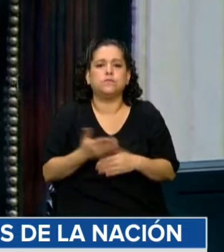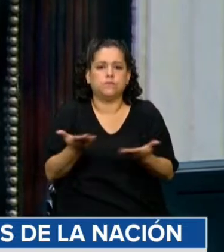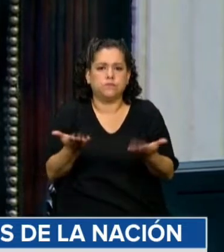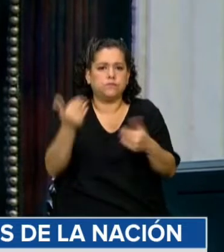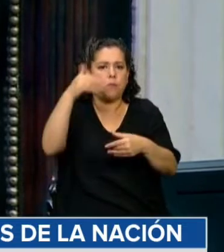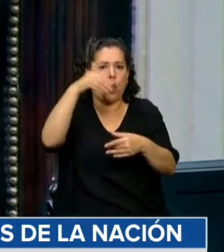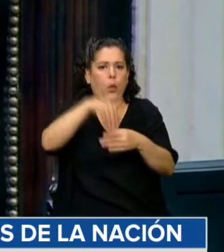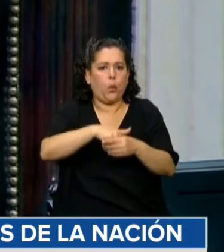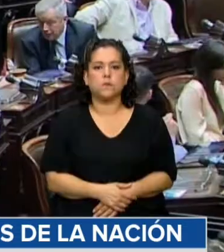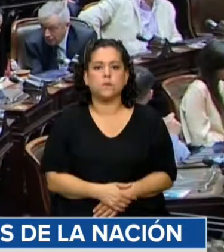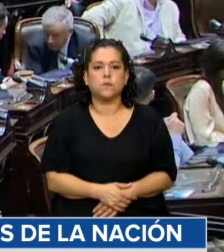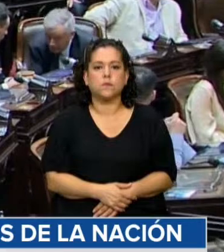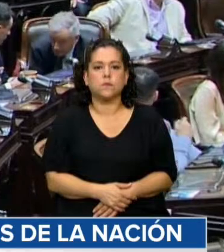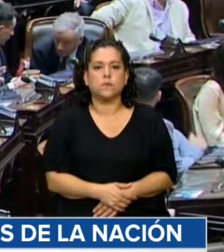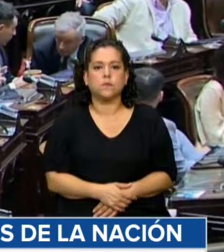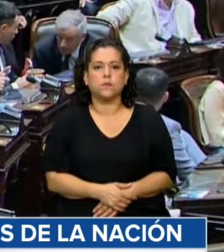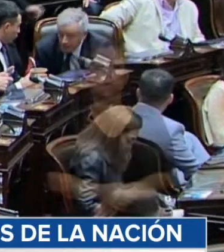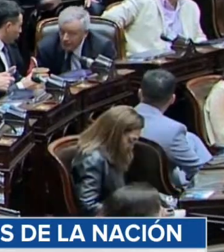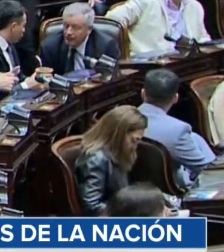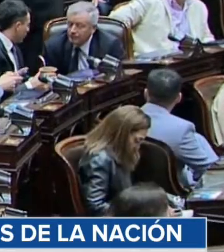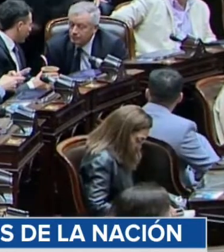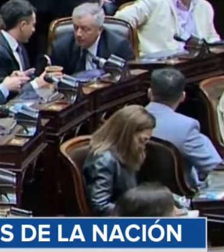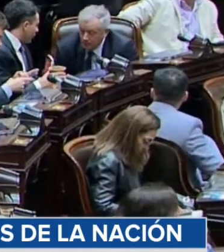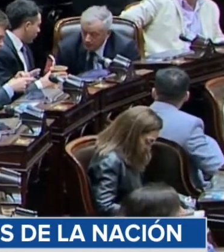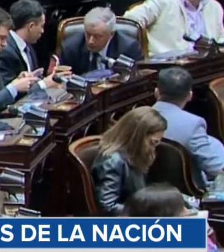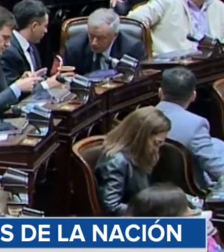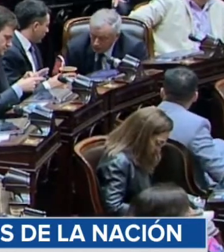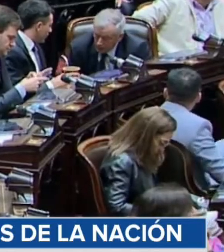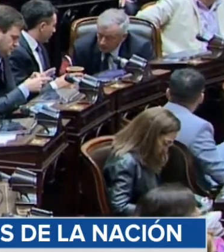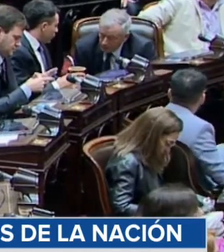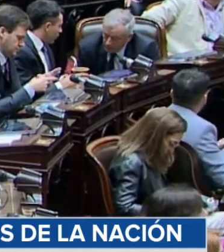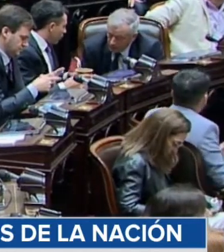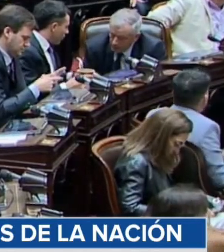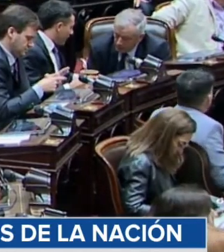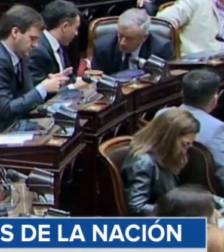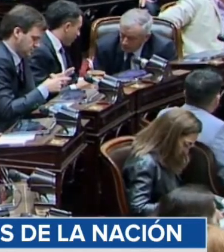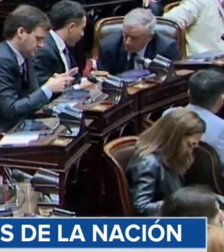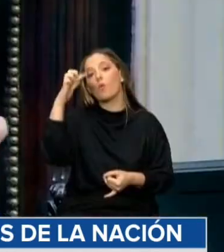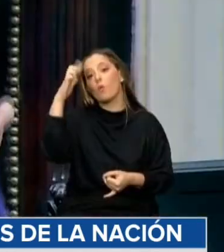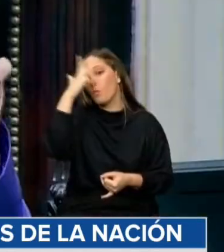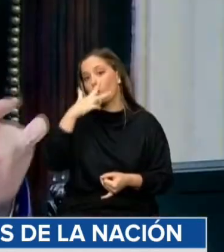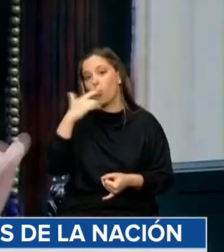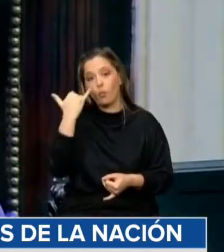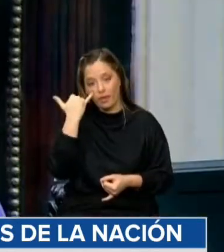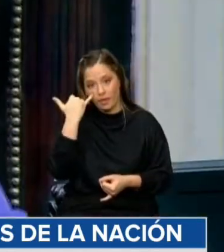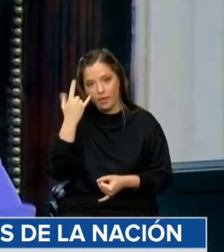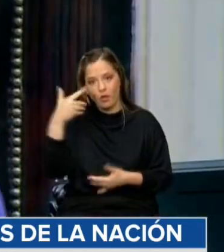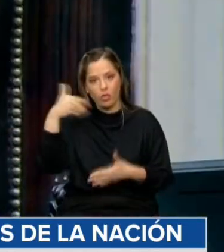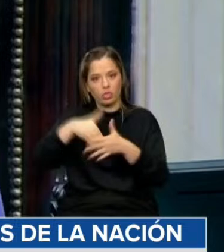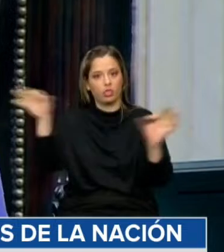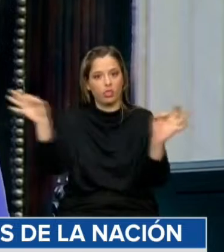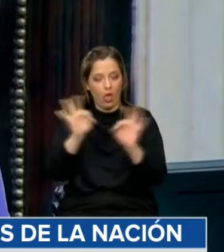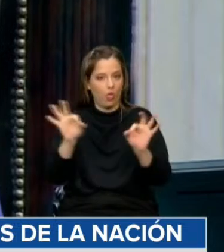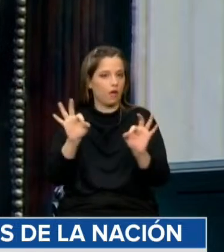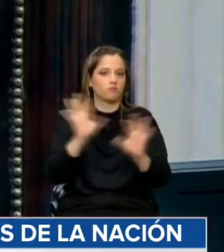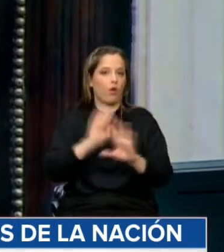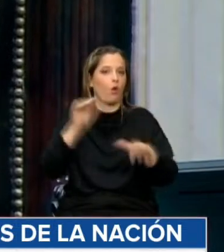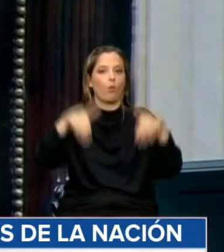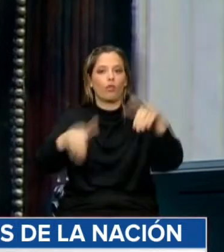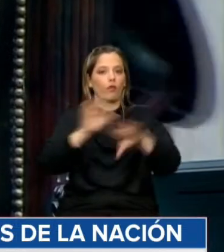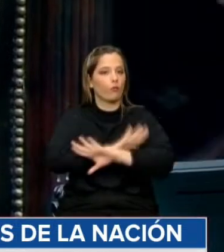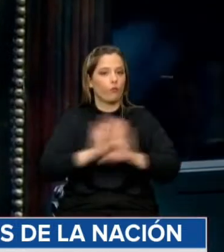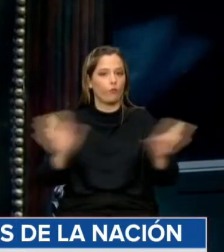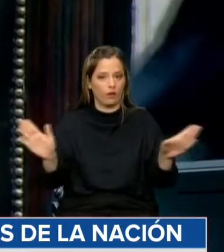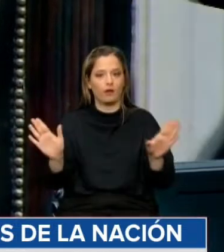marcar su voto. Se cierra la votación. Por secretaría se